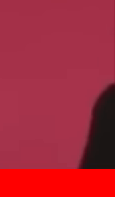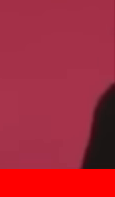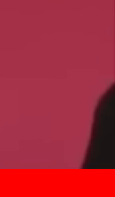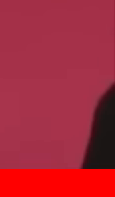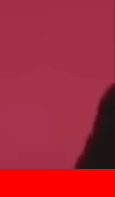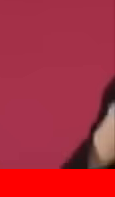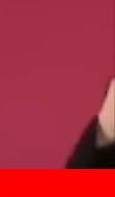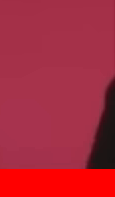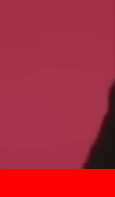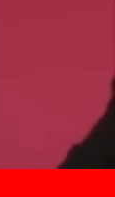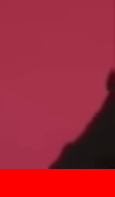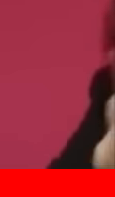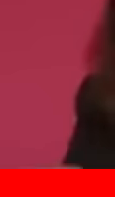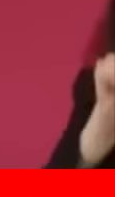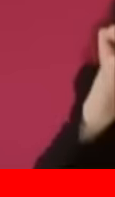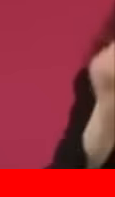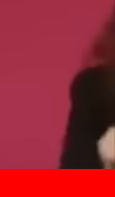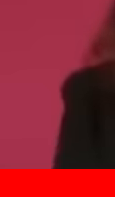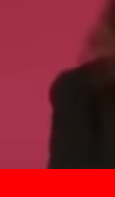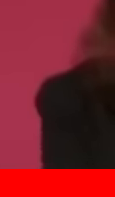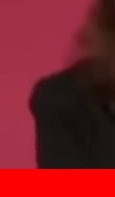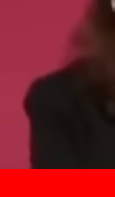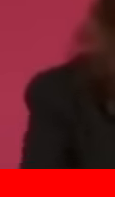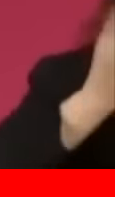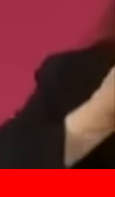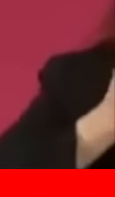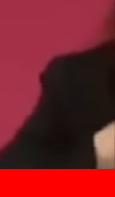No diga nada, aguante,